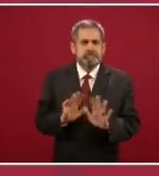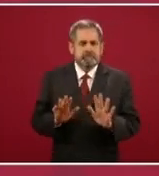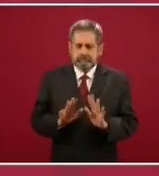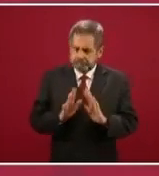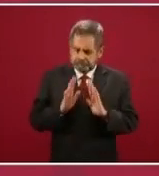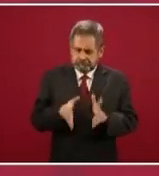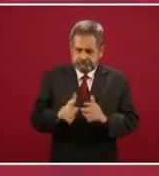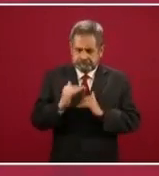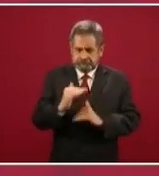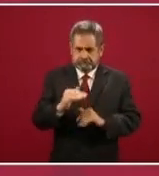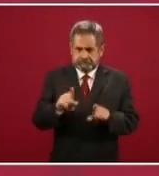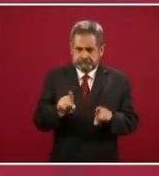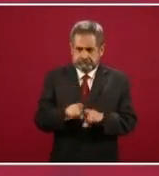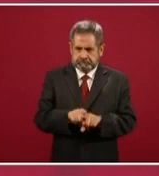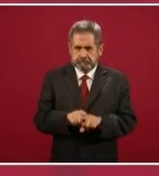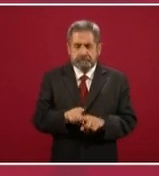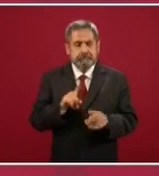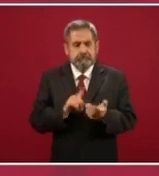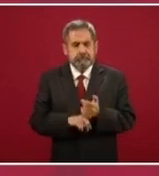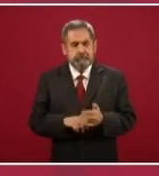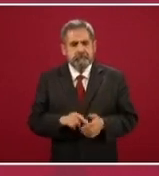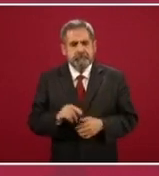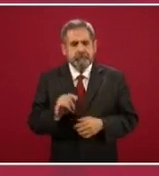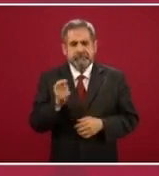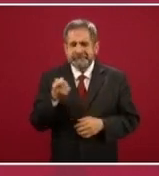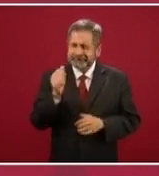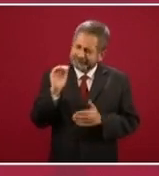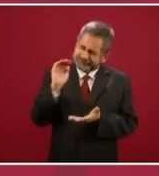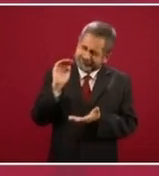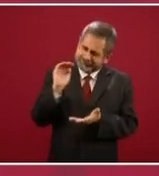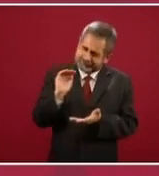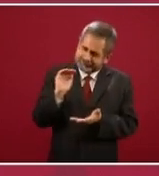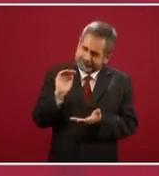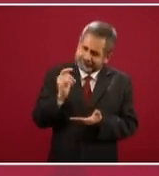deuda pública, al contrario, poquito, pero bajó.